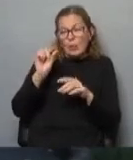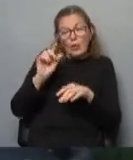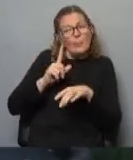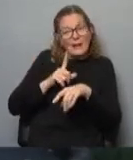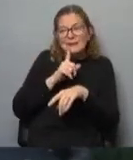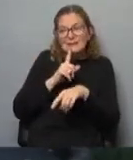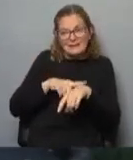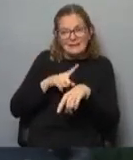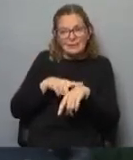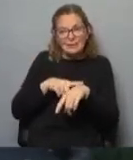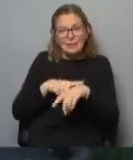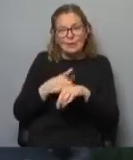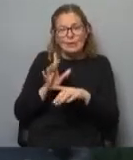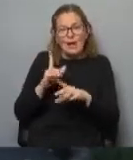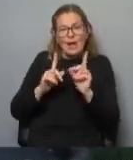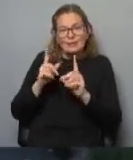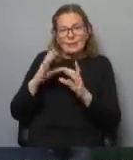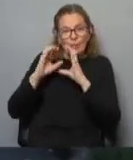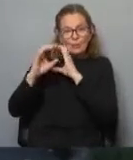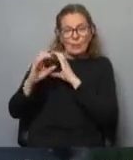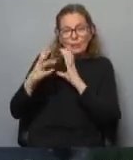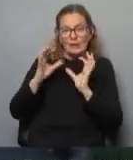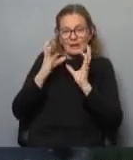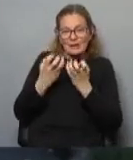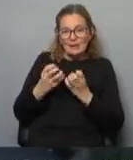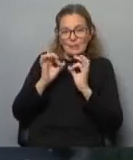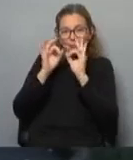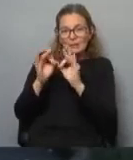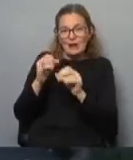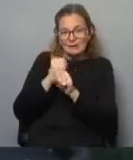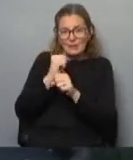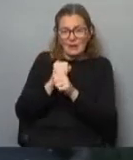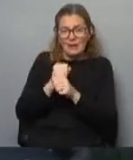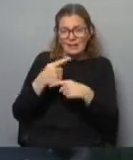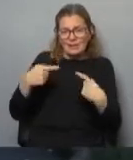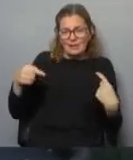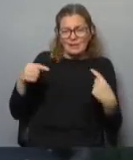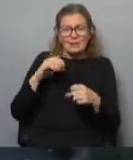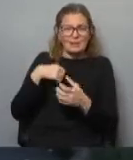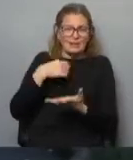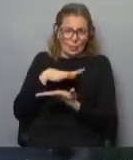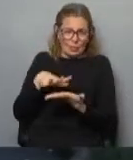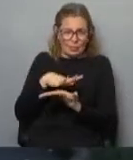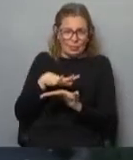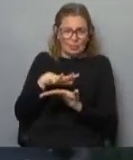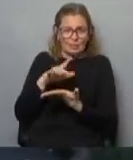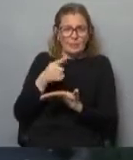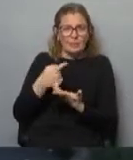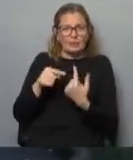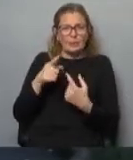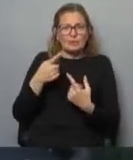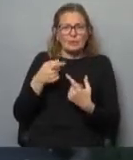no es el que podemos tener si vamos en un ómnibus y queremos llegar a trabajar donde se generan otras situaciones entonces